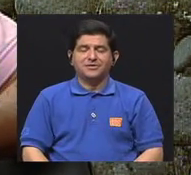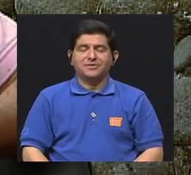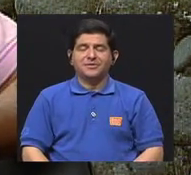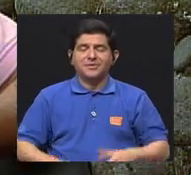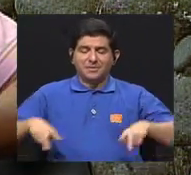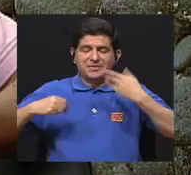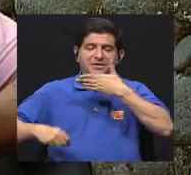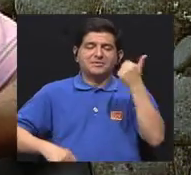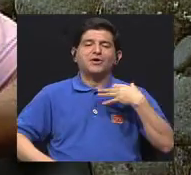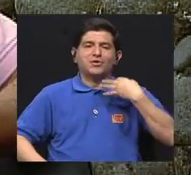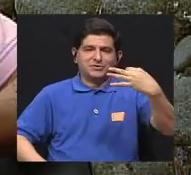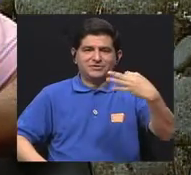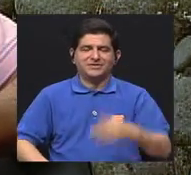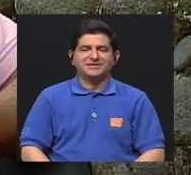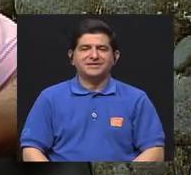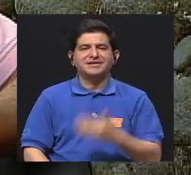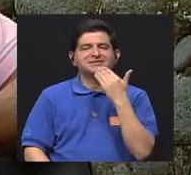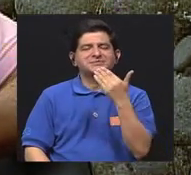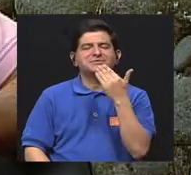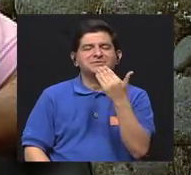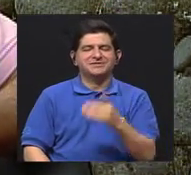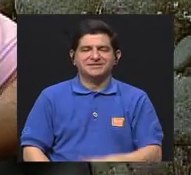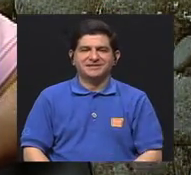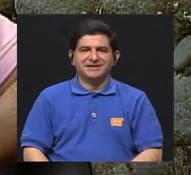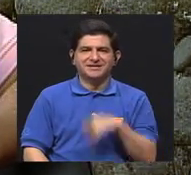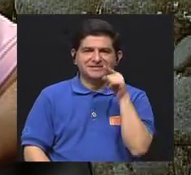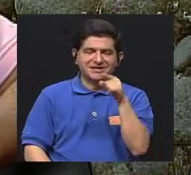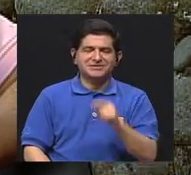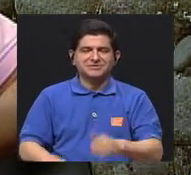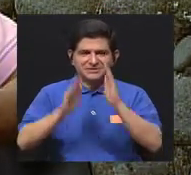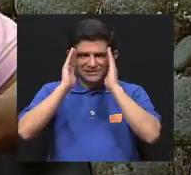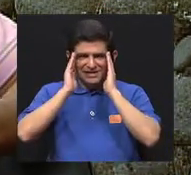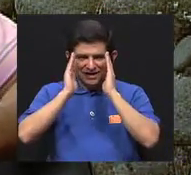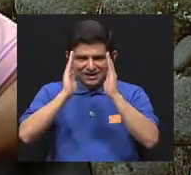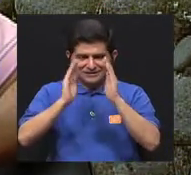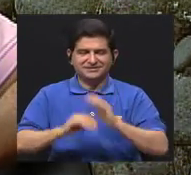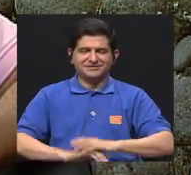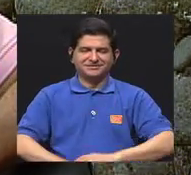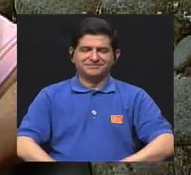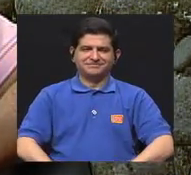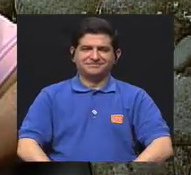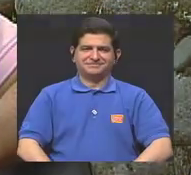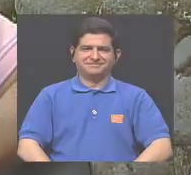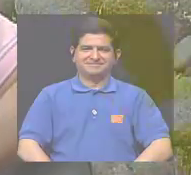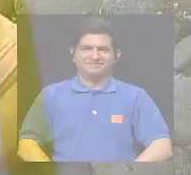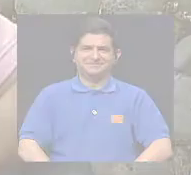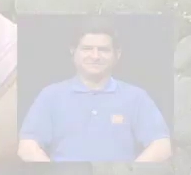mejor cada día. Muchísimas gracias por su teleaudiencia.